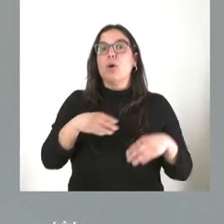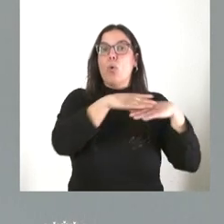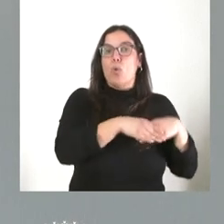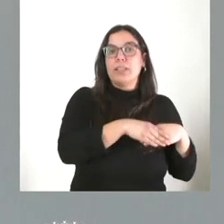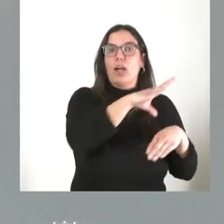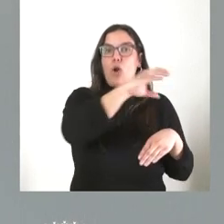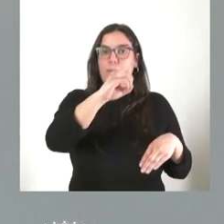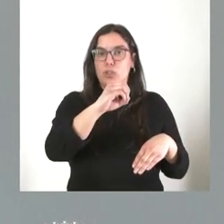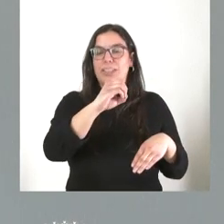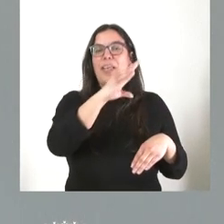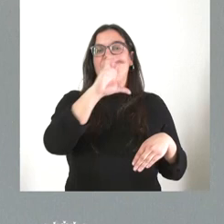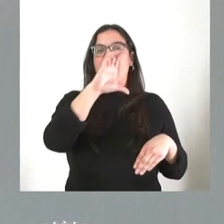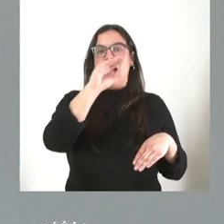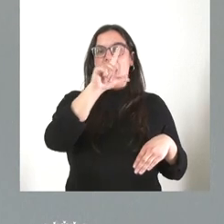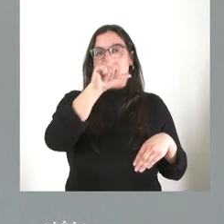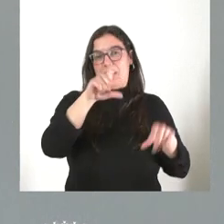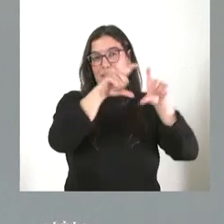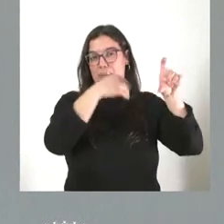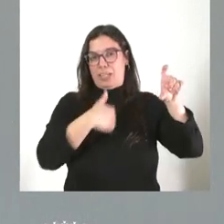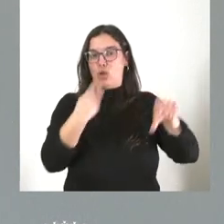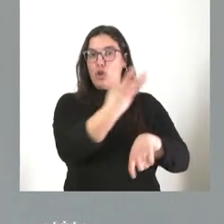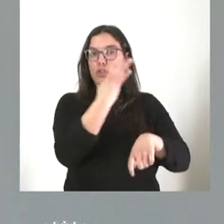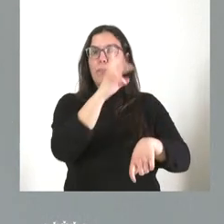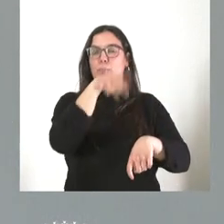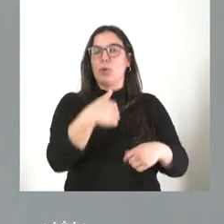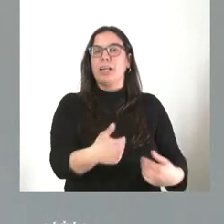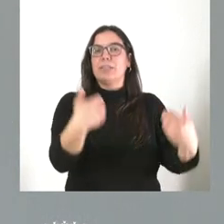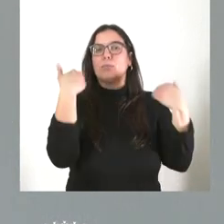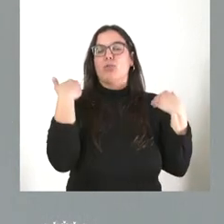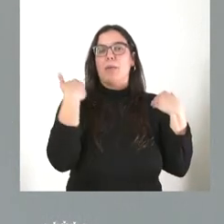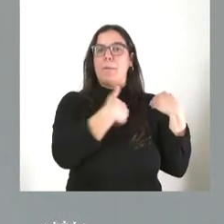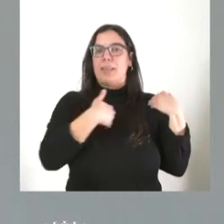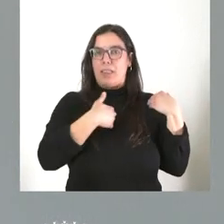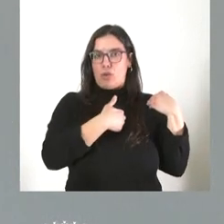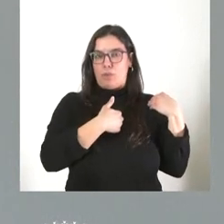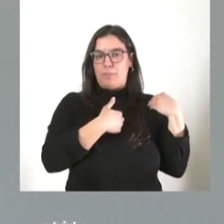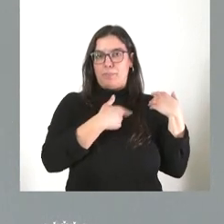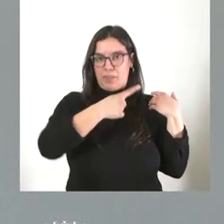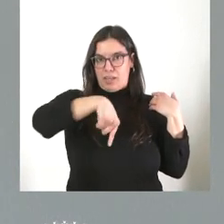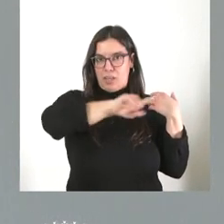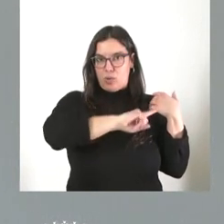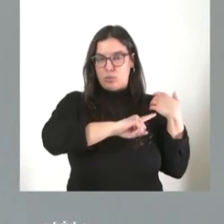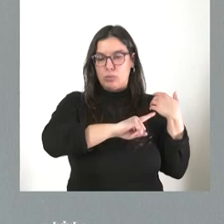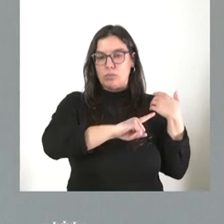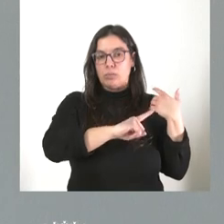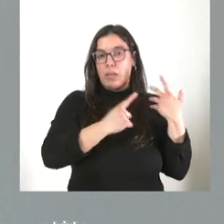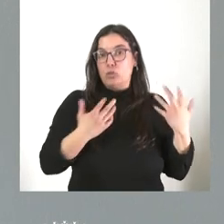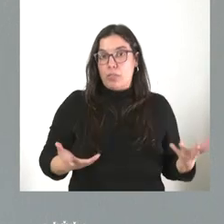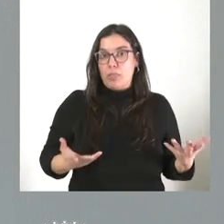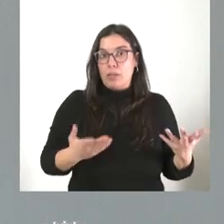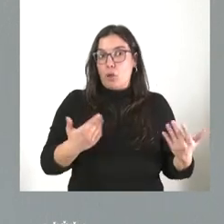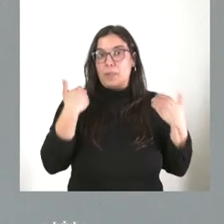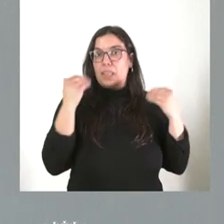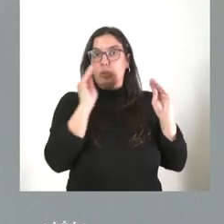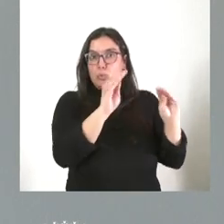comisiónes de Cali son los responsables de la mediación que son los que son competentes para ello y por tanto esa es su